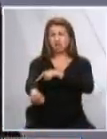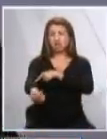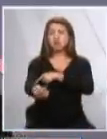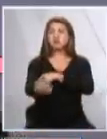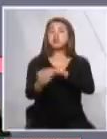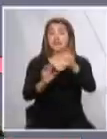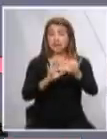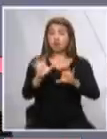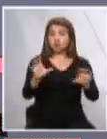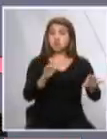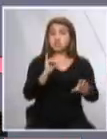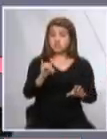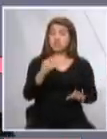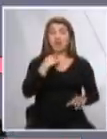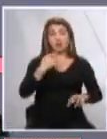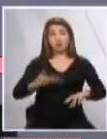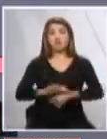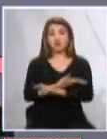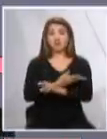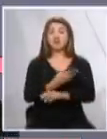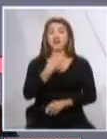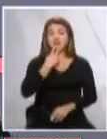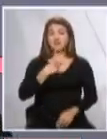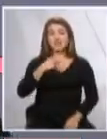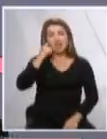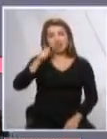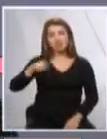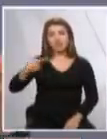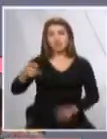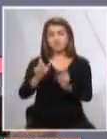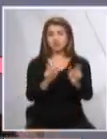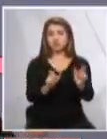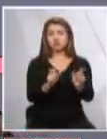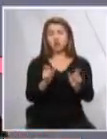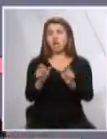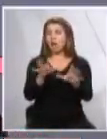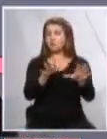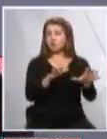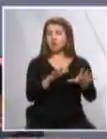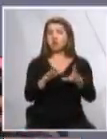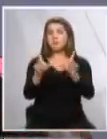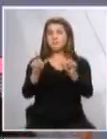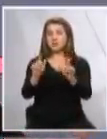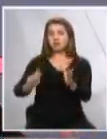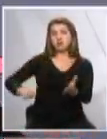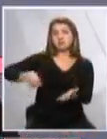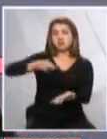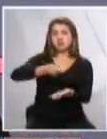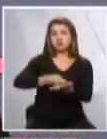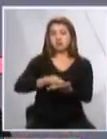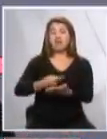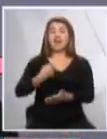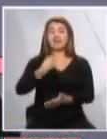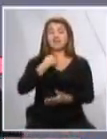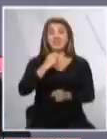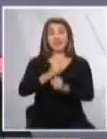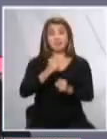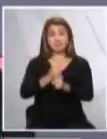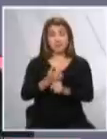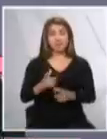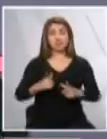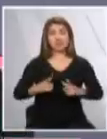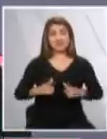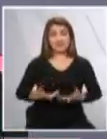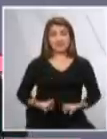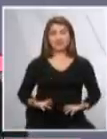donde las cosas sí se van a afectar en la vida diaria de las personas. Porque a lo mejor va a haber menos inversión, porque se va a afectar el empleo, frente a